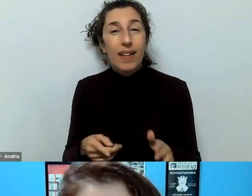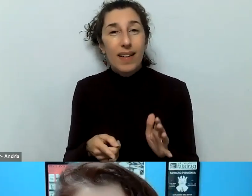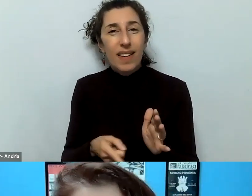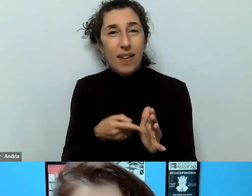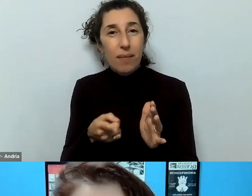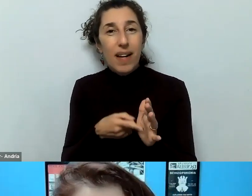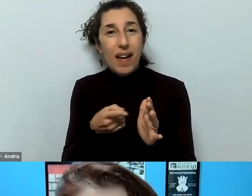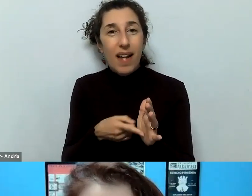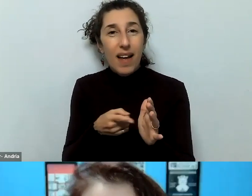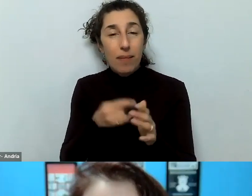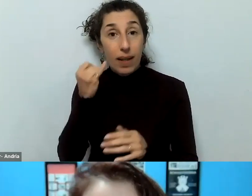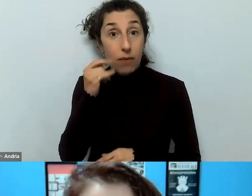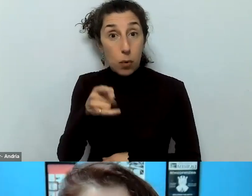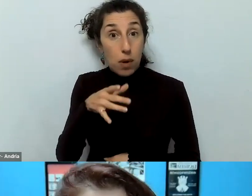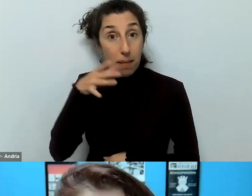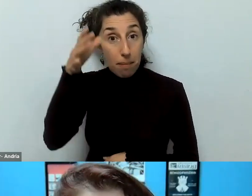niño,